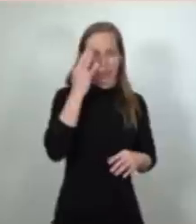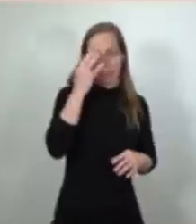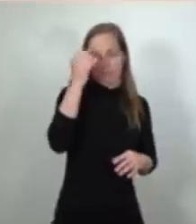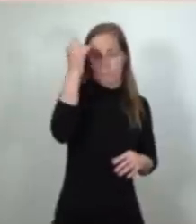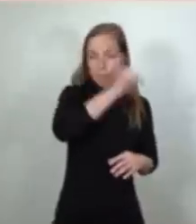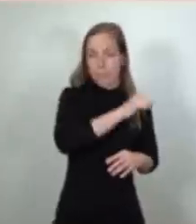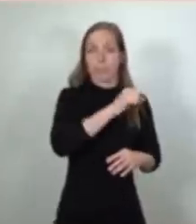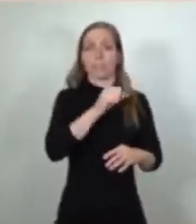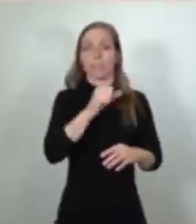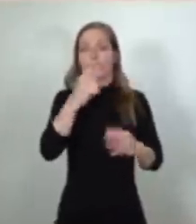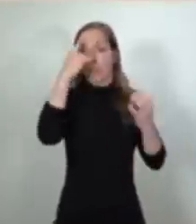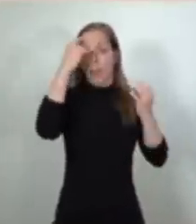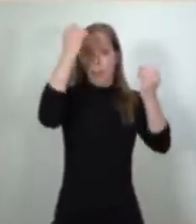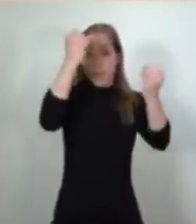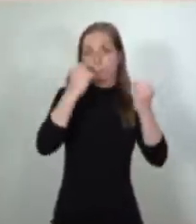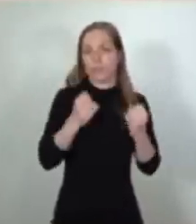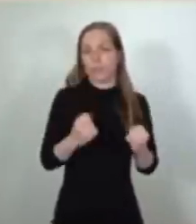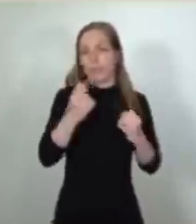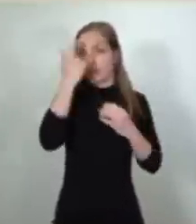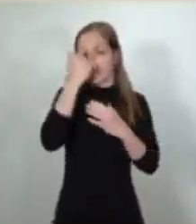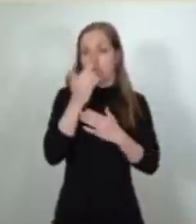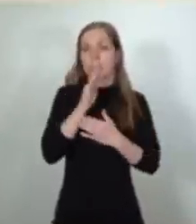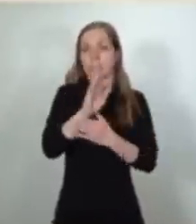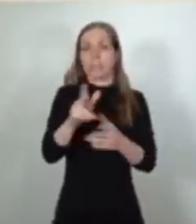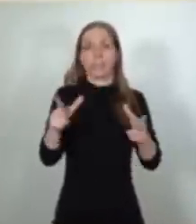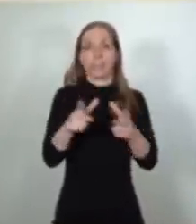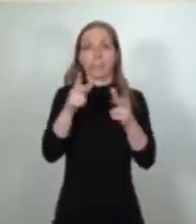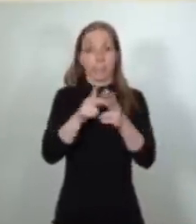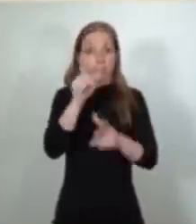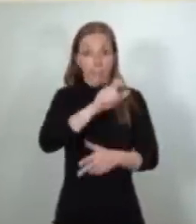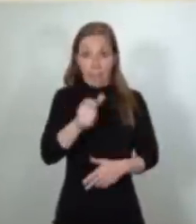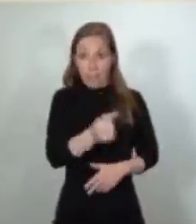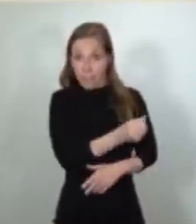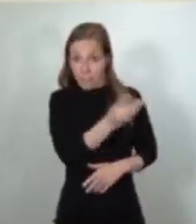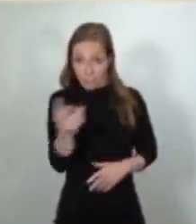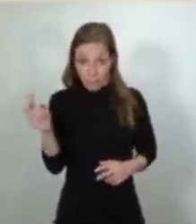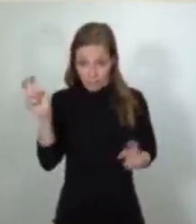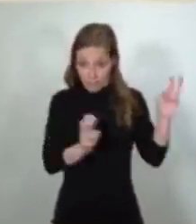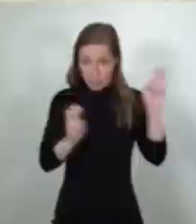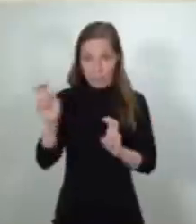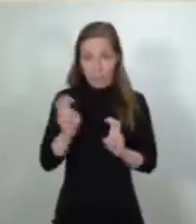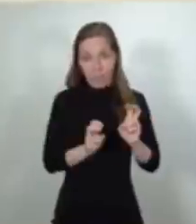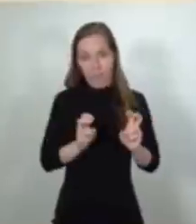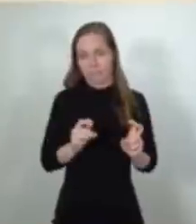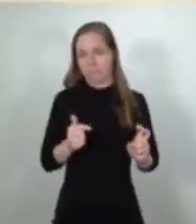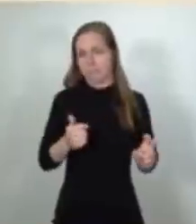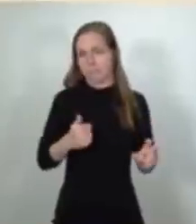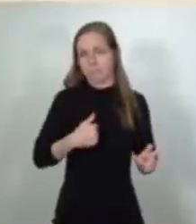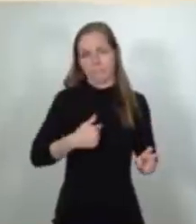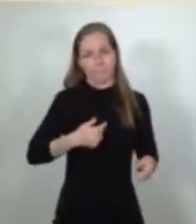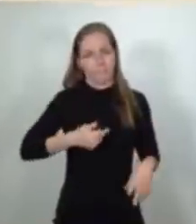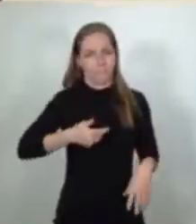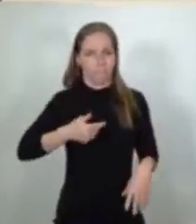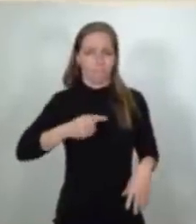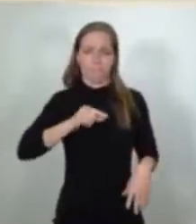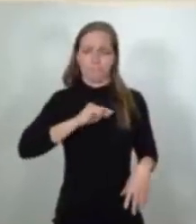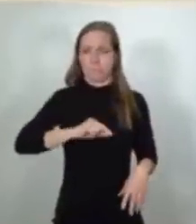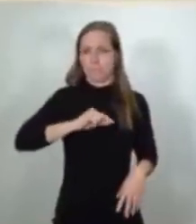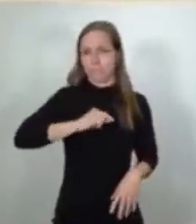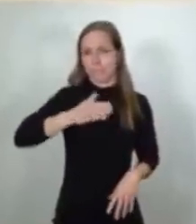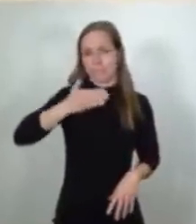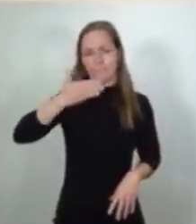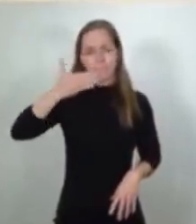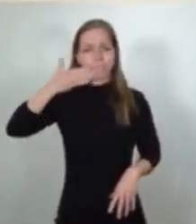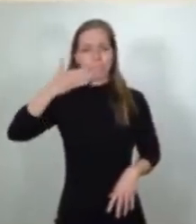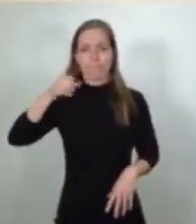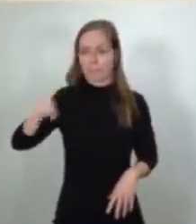autoridades, representantes de la sociedad civil presentes. Es un inmenso honor, un orgullo,